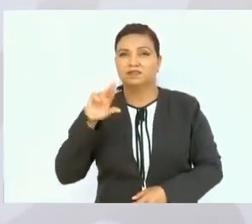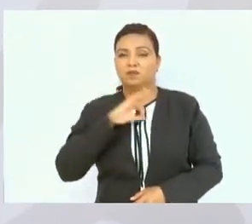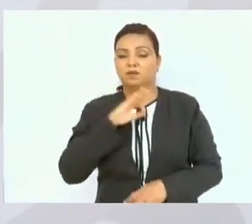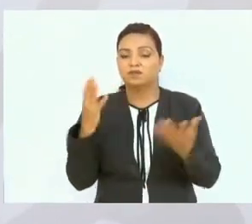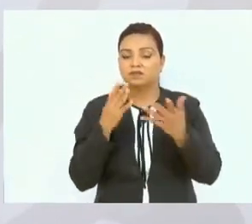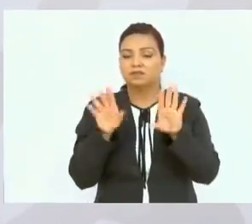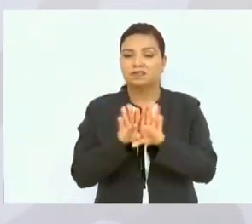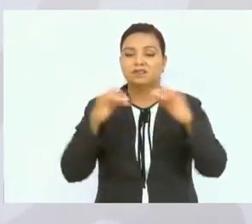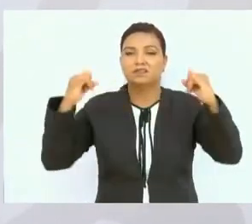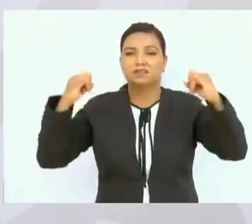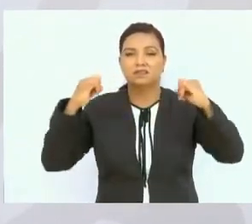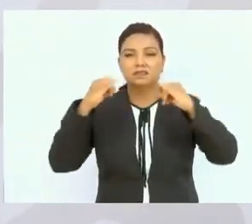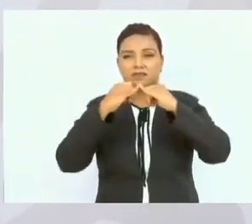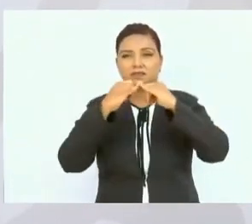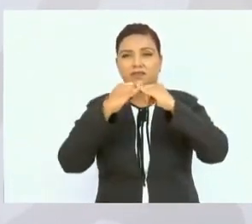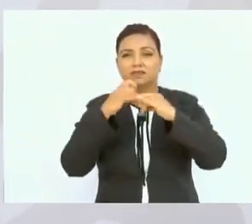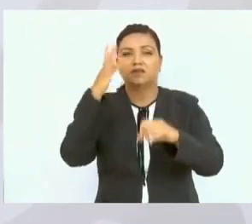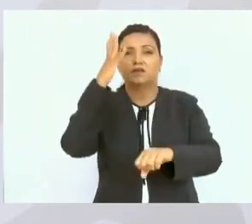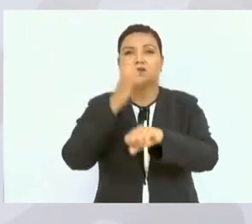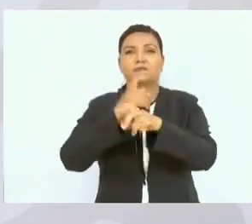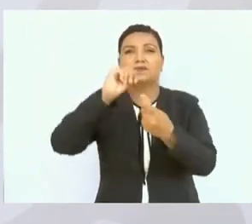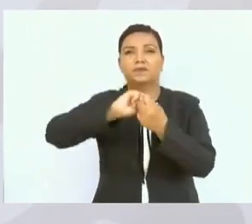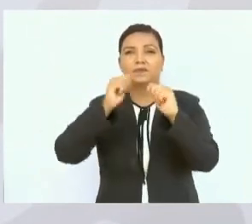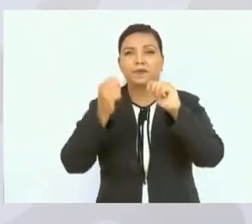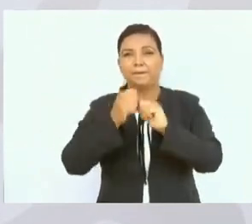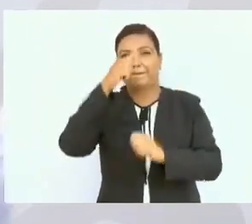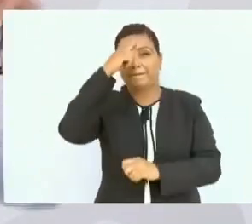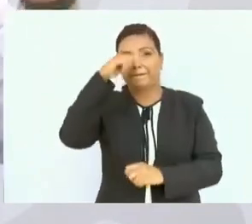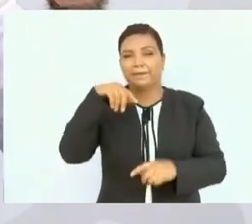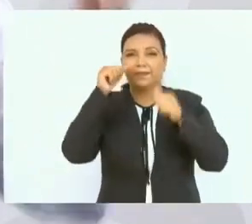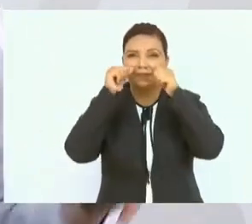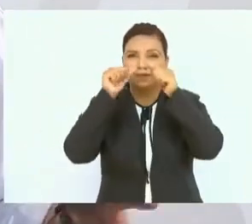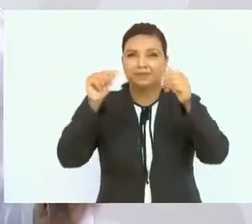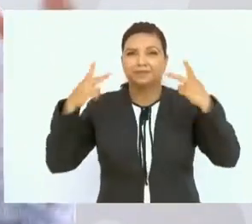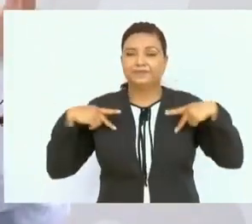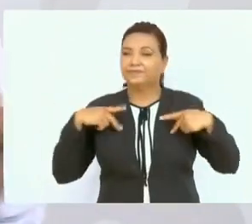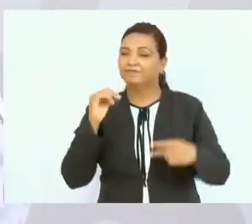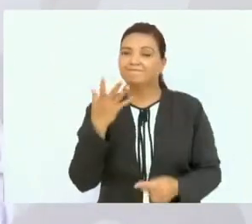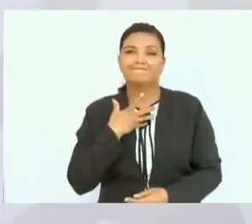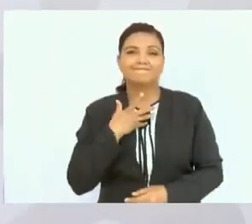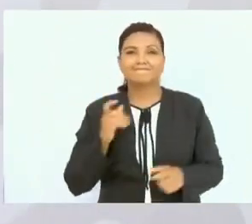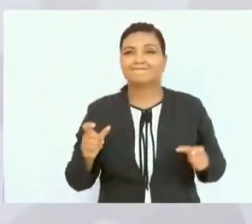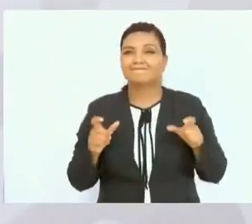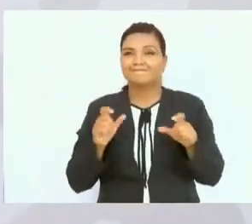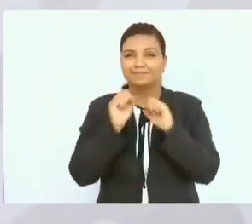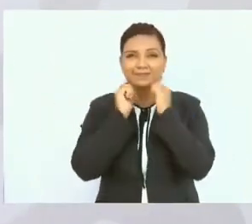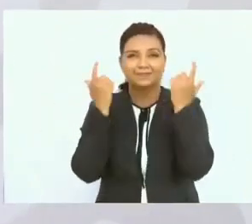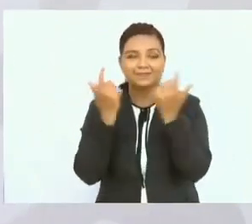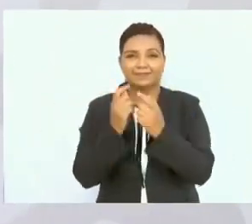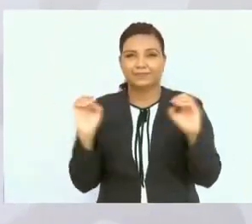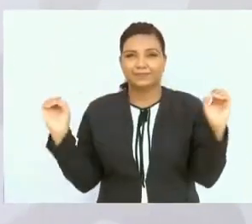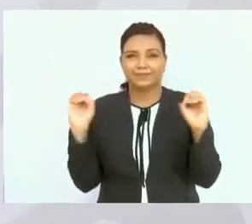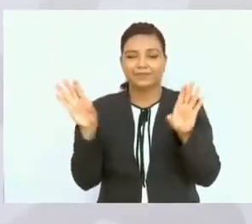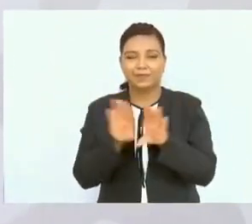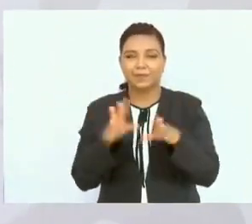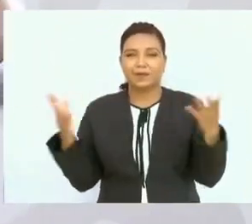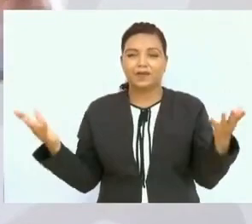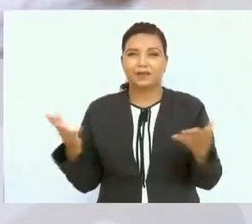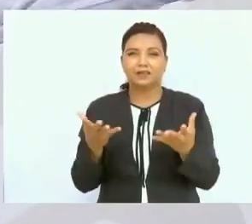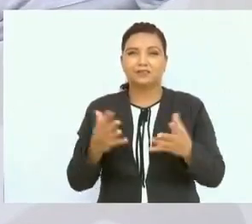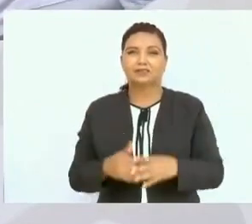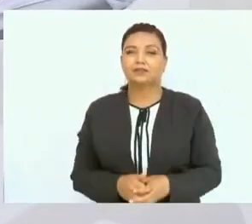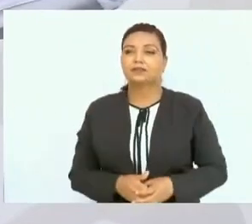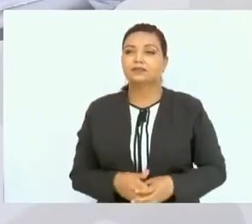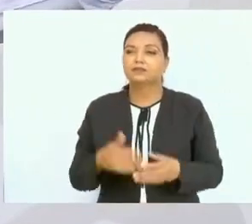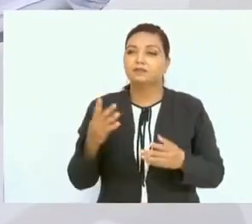ser la institución de la Cuarta Transformación para la atención a personas que no cuentan con seguridad social. ¿Cómo lo estamos haciendo?